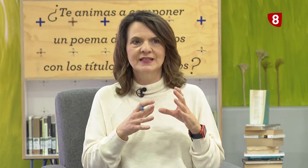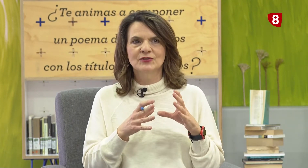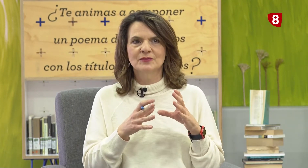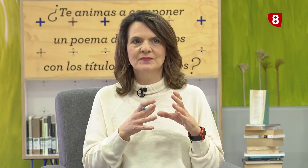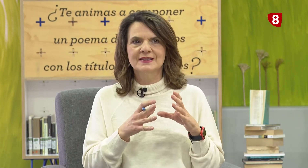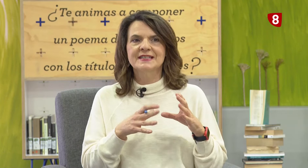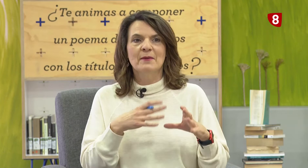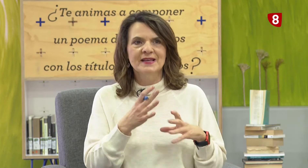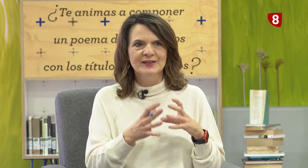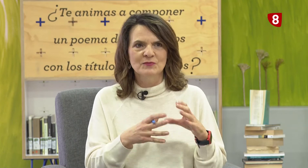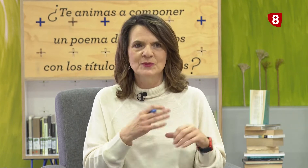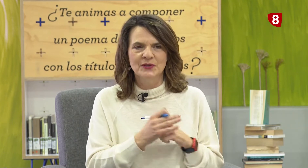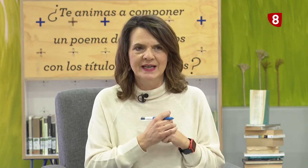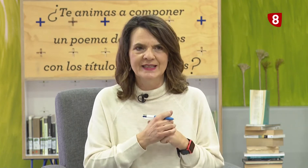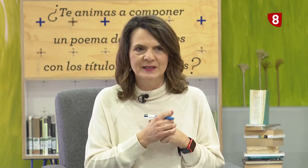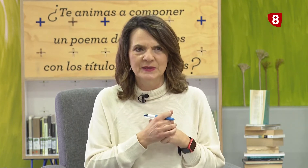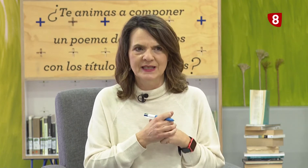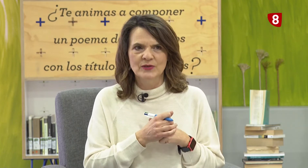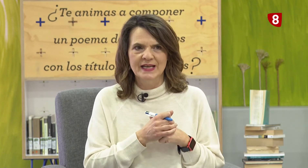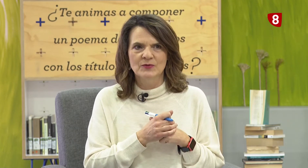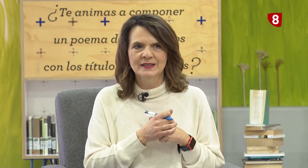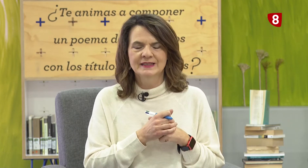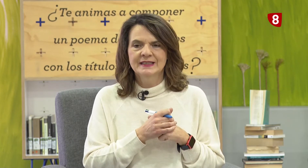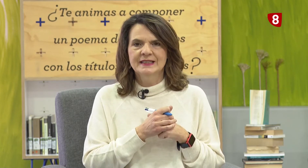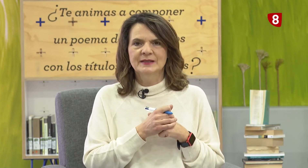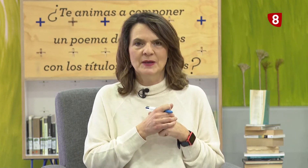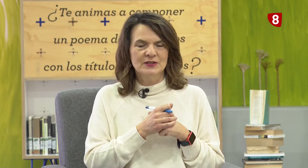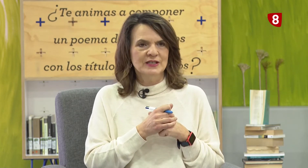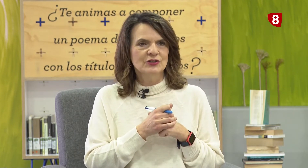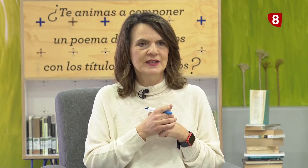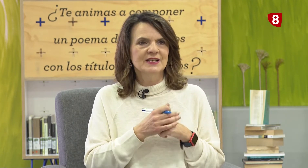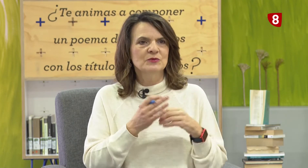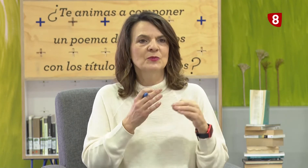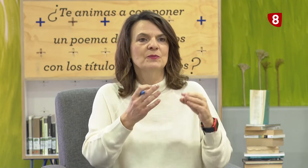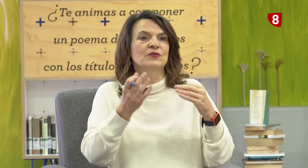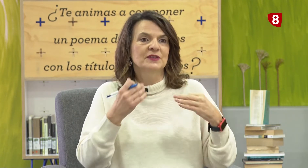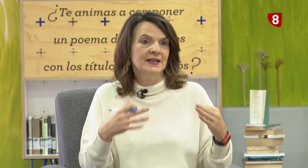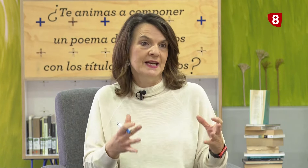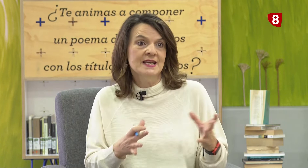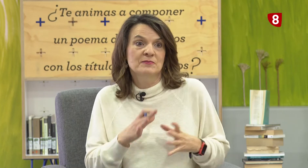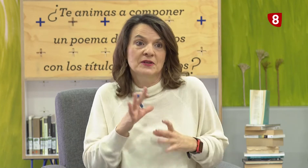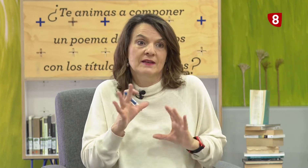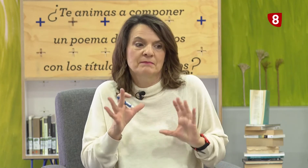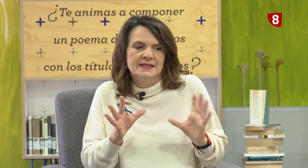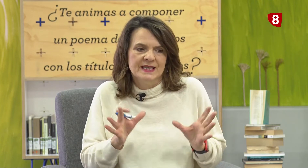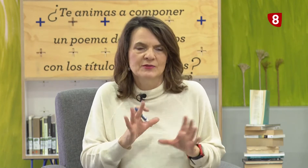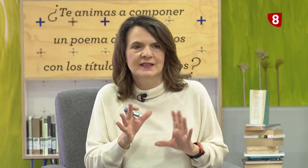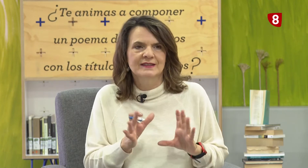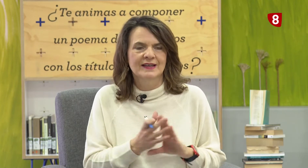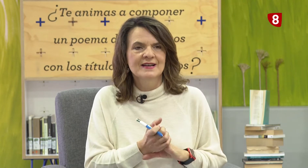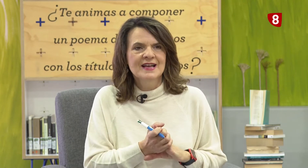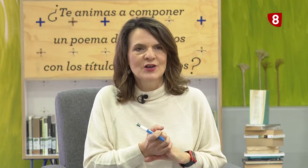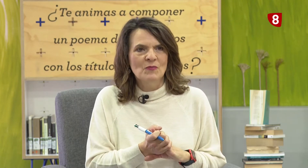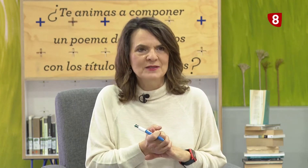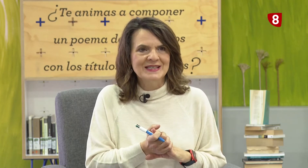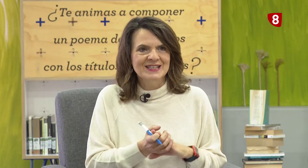hemos querido saber cómo se puede llegar a interpretar una lengua para personas sordas y cómo se puede profundizar en ella, porque pensamos que